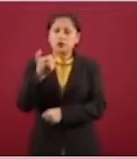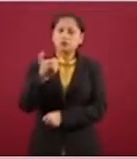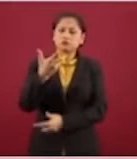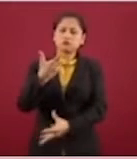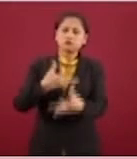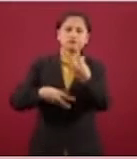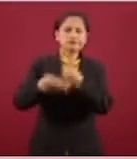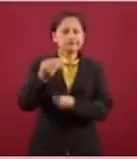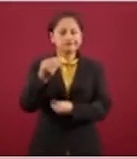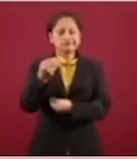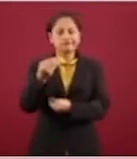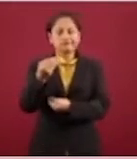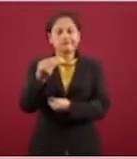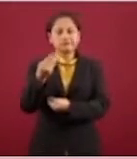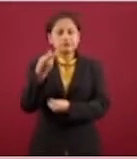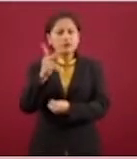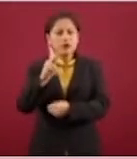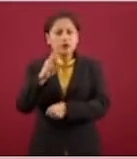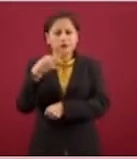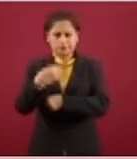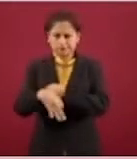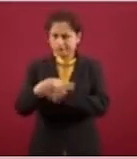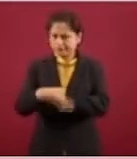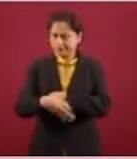crisis transitoria.